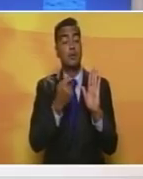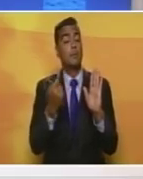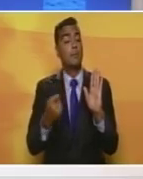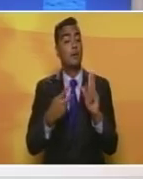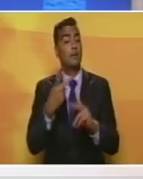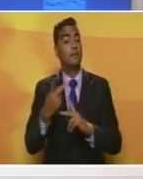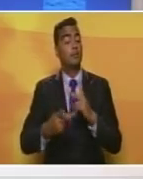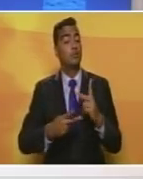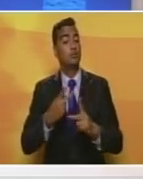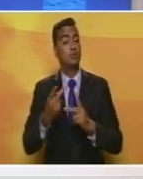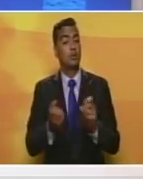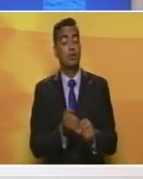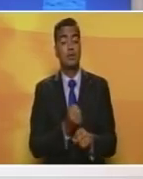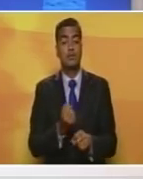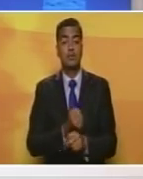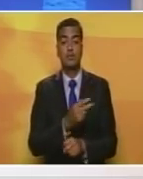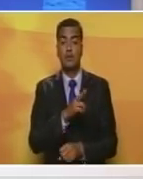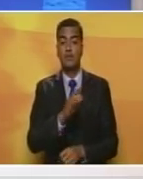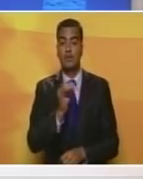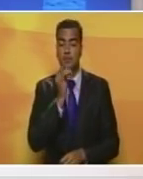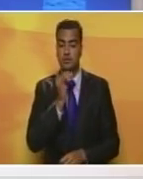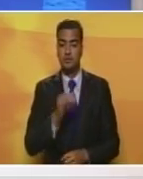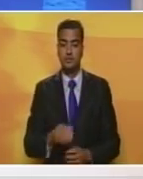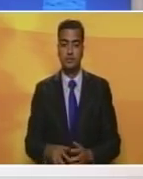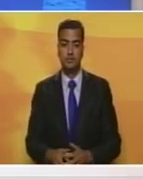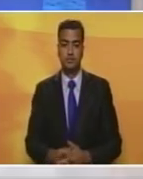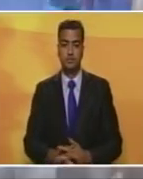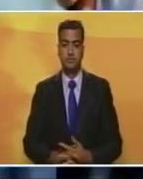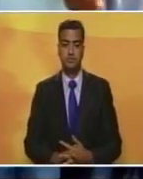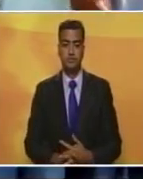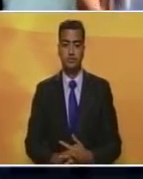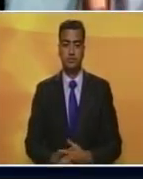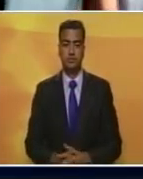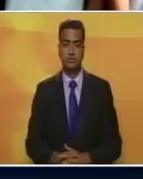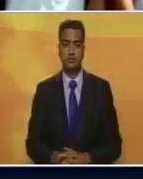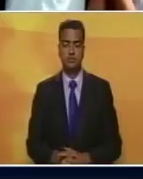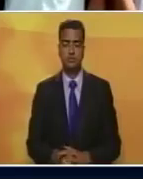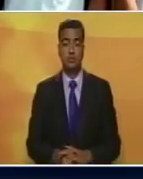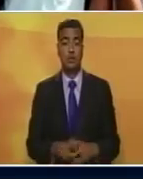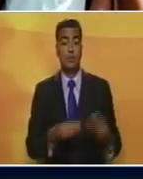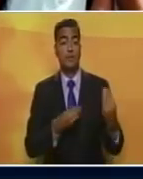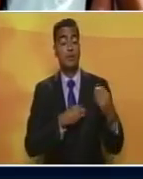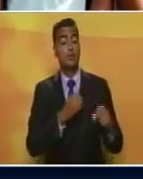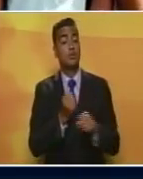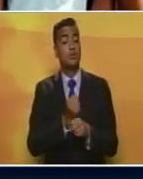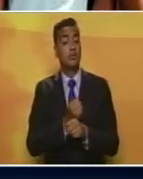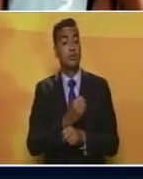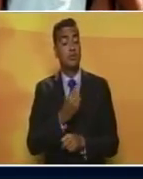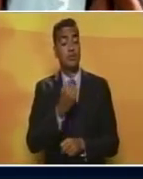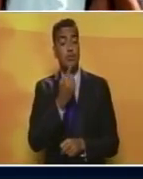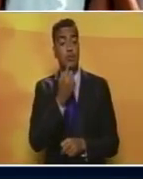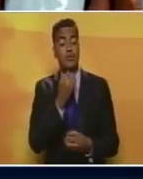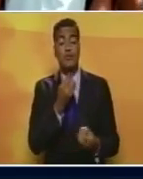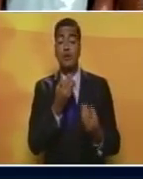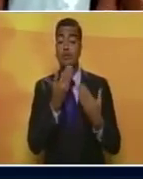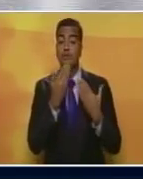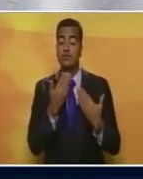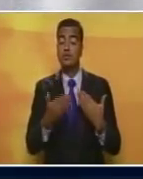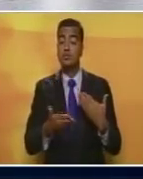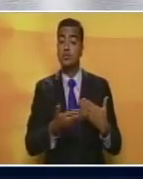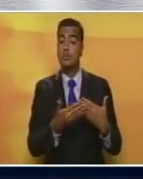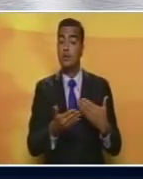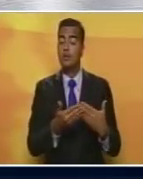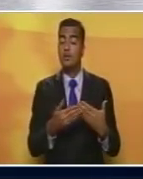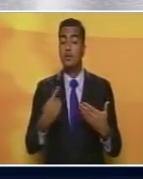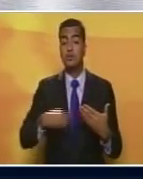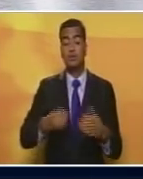para pagar las pensiones de los adultos mayores. En Carabobo, trabajadores de la empresa La Lucha paralizaron la producción para